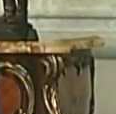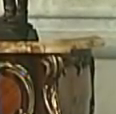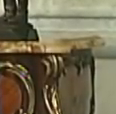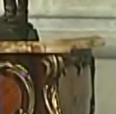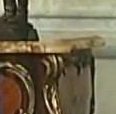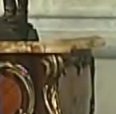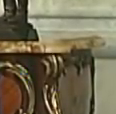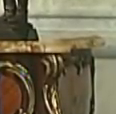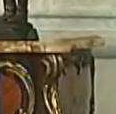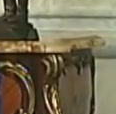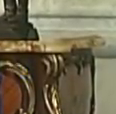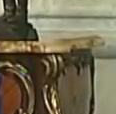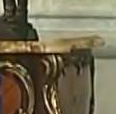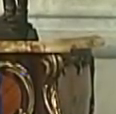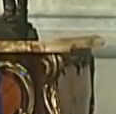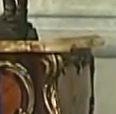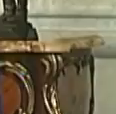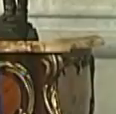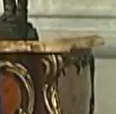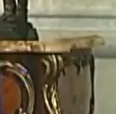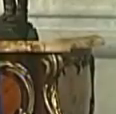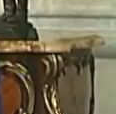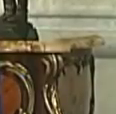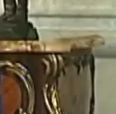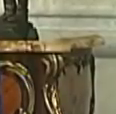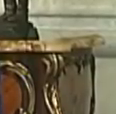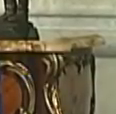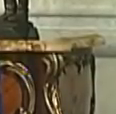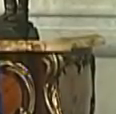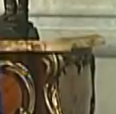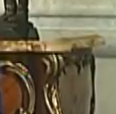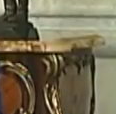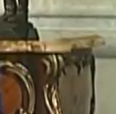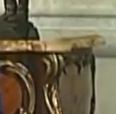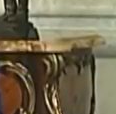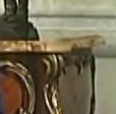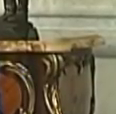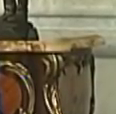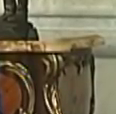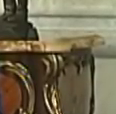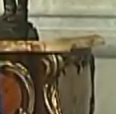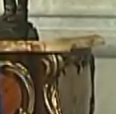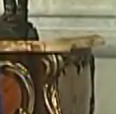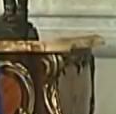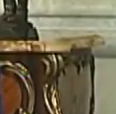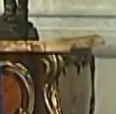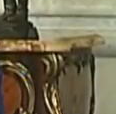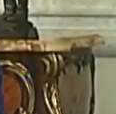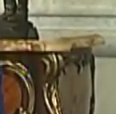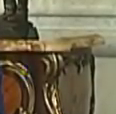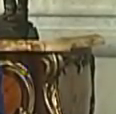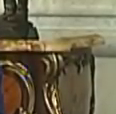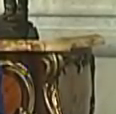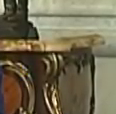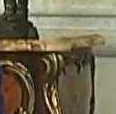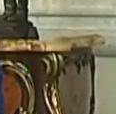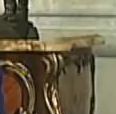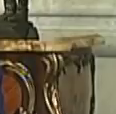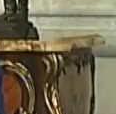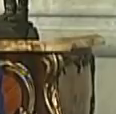muy importantes anuncios del equipo económico de la vicepresidencia de economía productiva